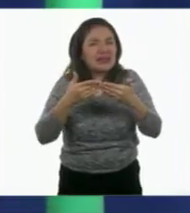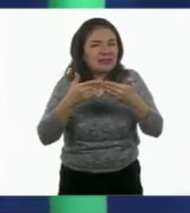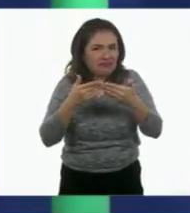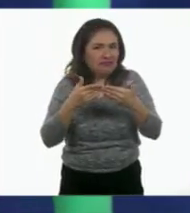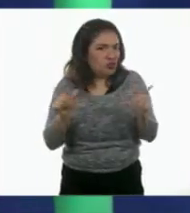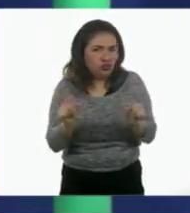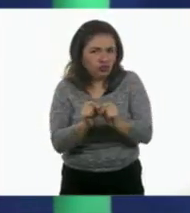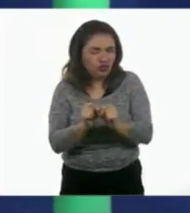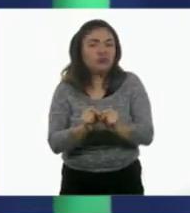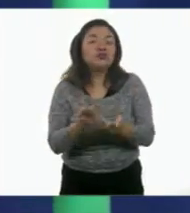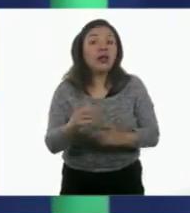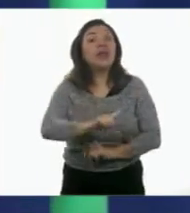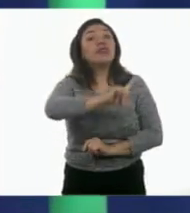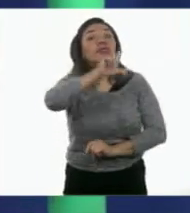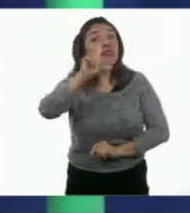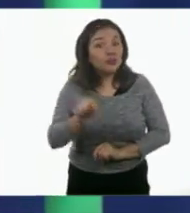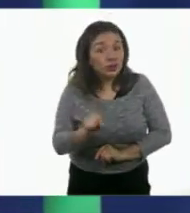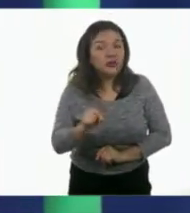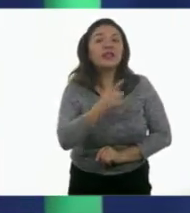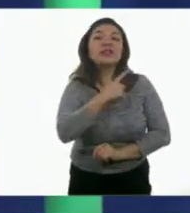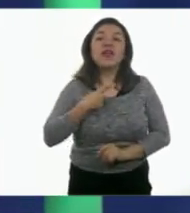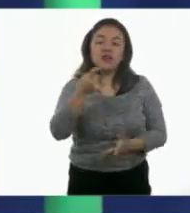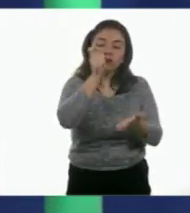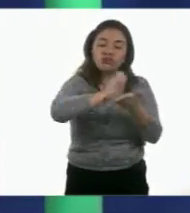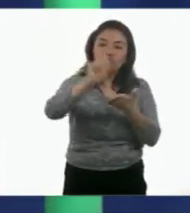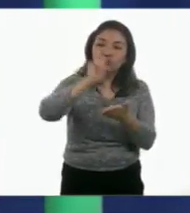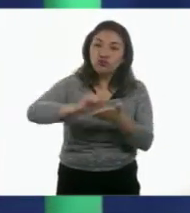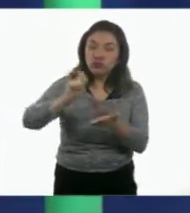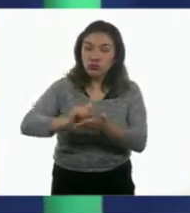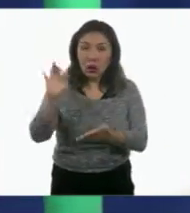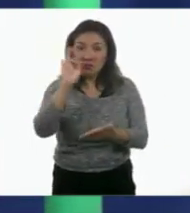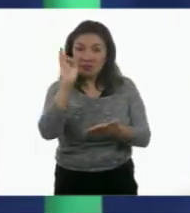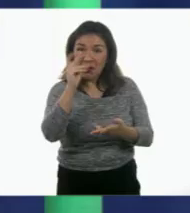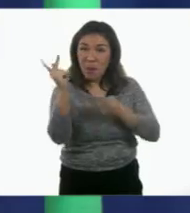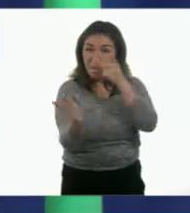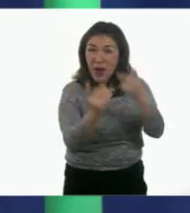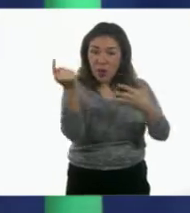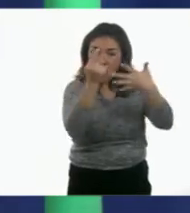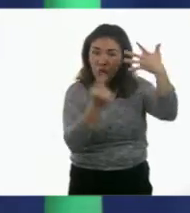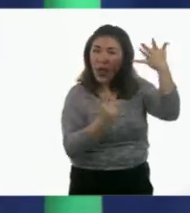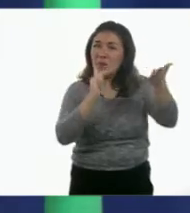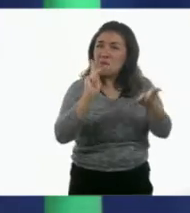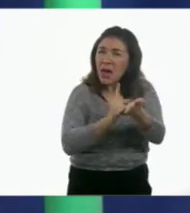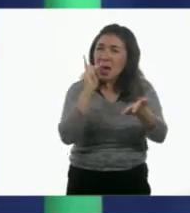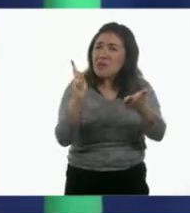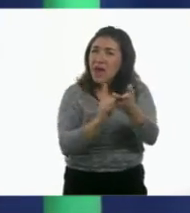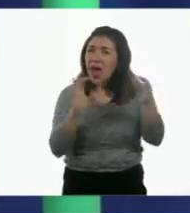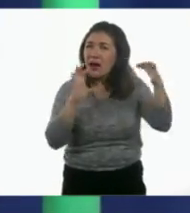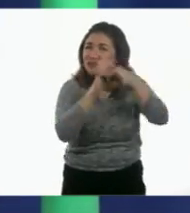cerradas. Después, tienes que anotar si repetiste algunas preguntas.